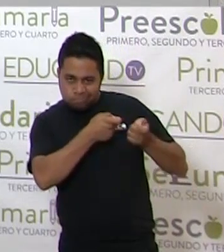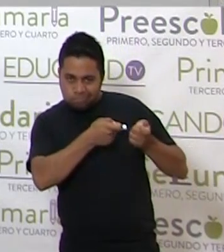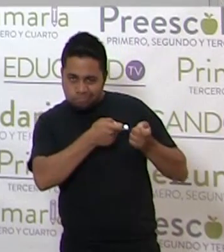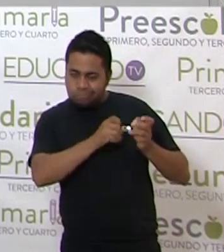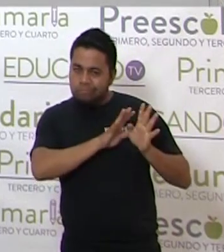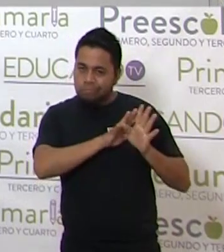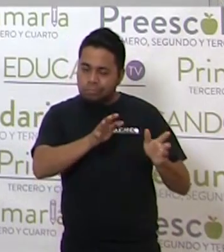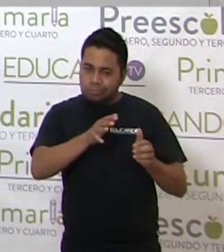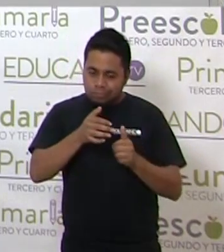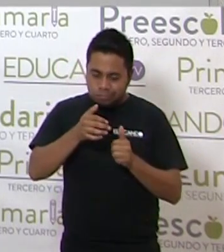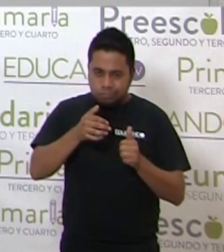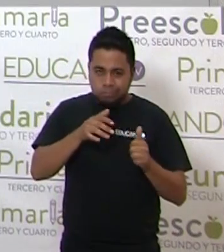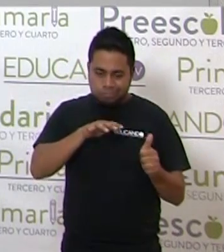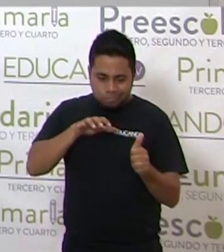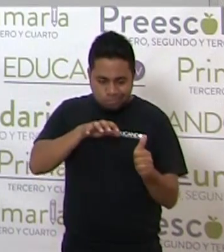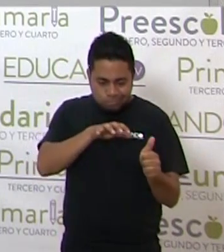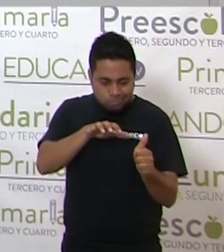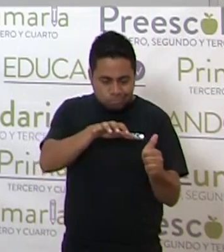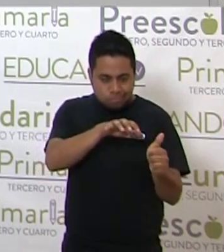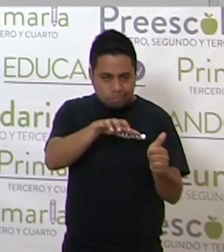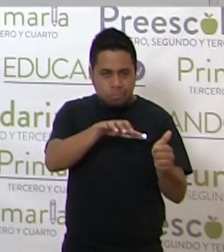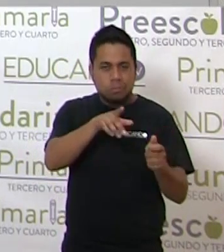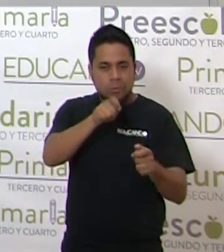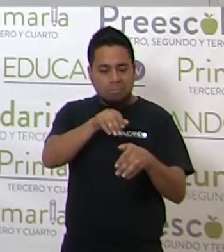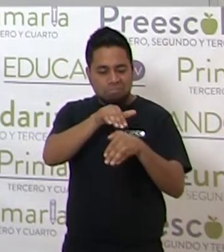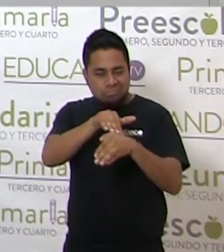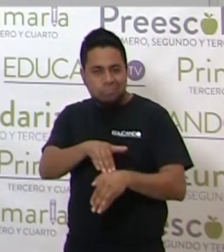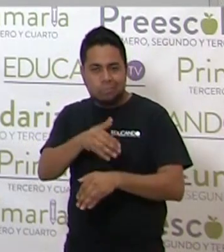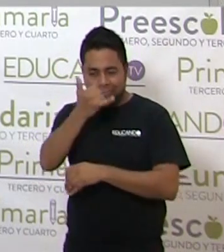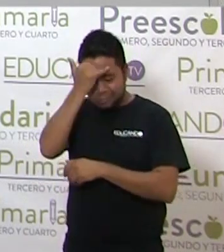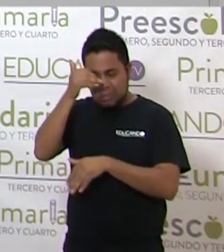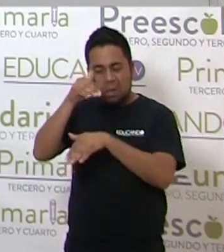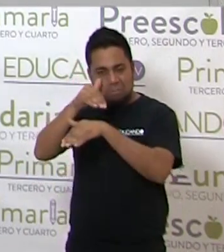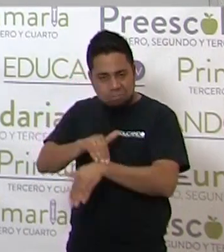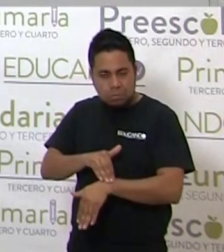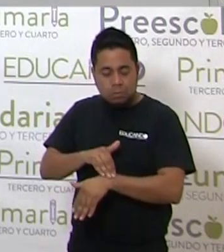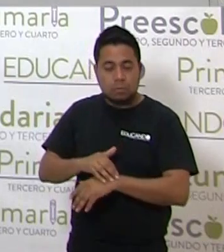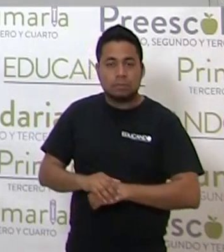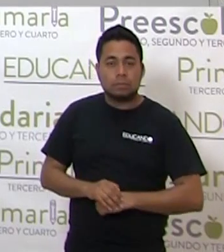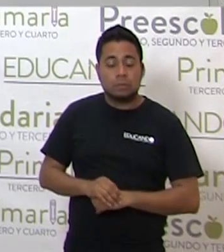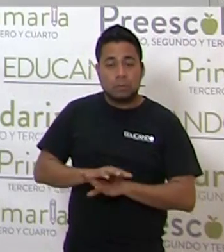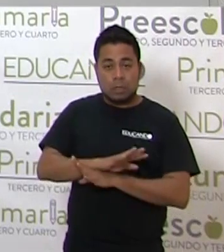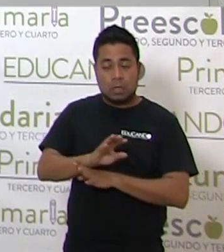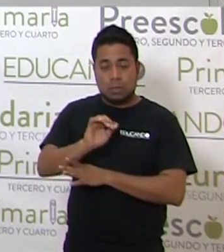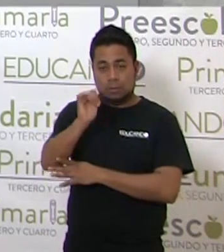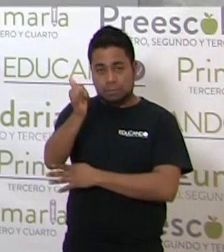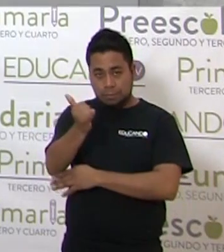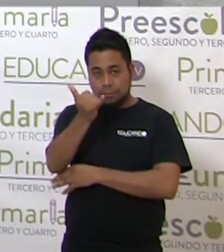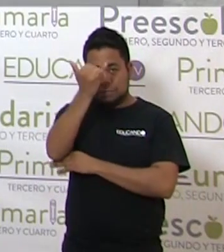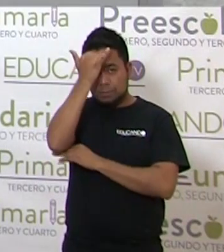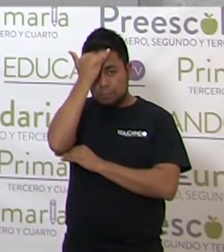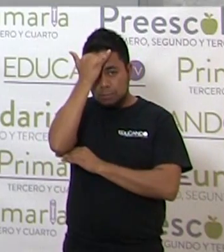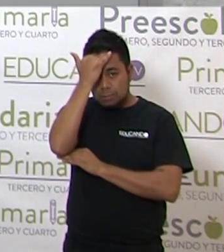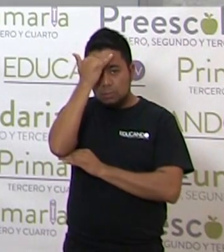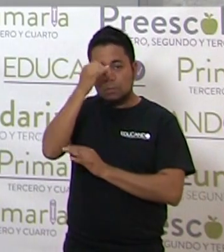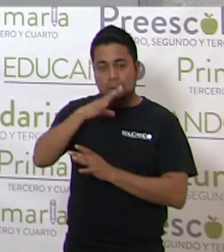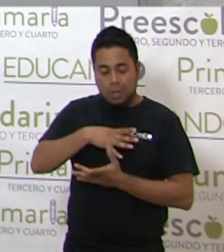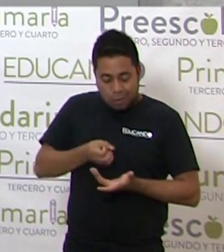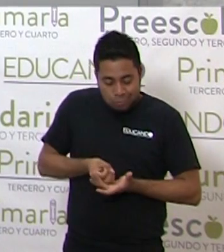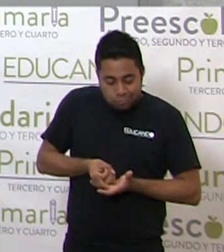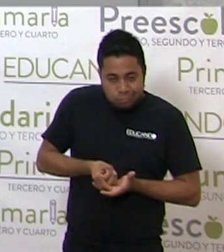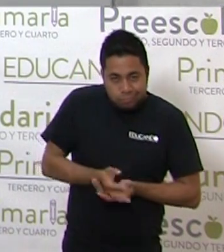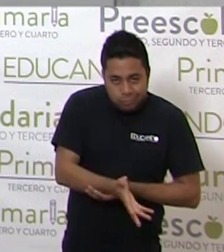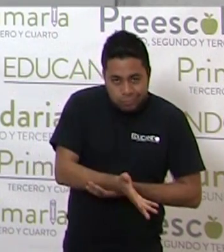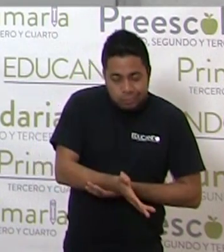guió. Eso significa que las domesticó. Después de que la vaca da a luz un becerro,